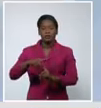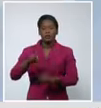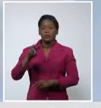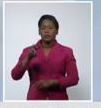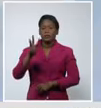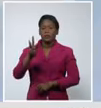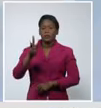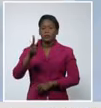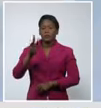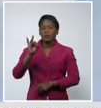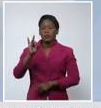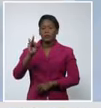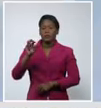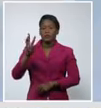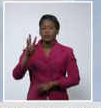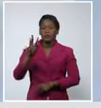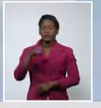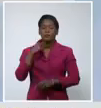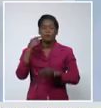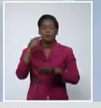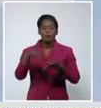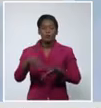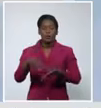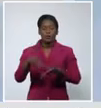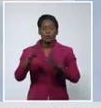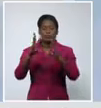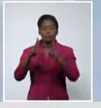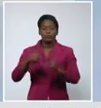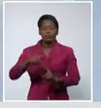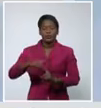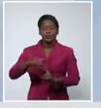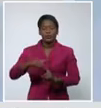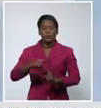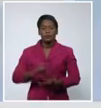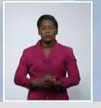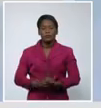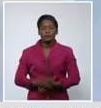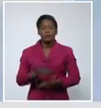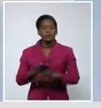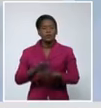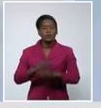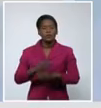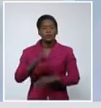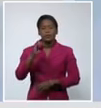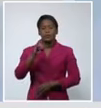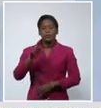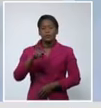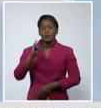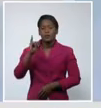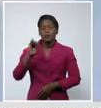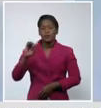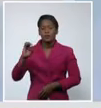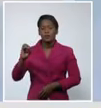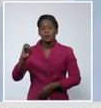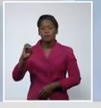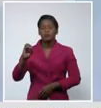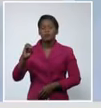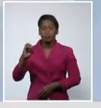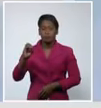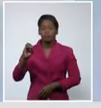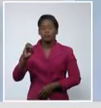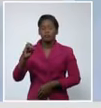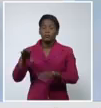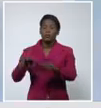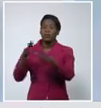373 fallecidos en el acumulado, para una tasa de 0,60 contra 2,21 en el